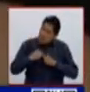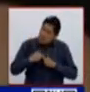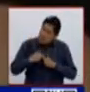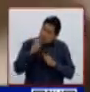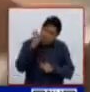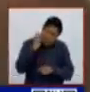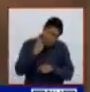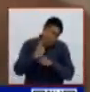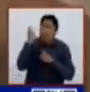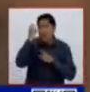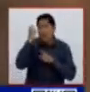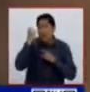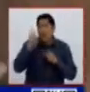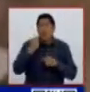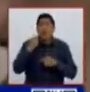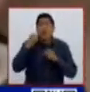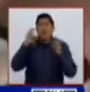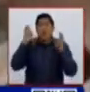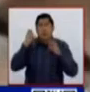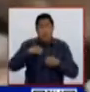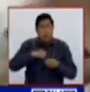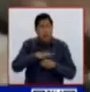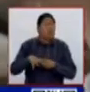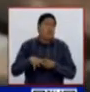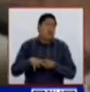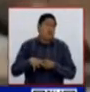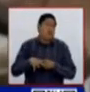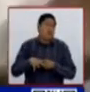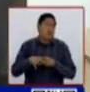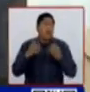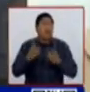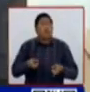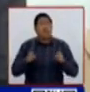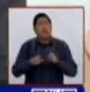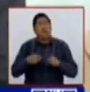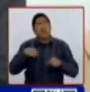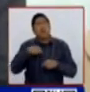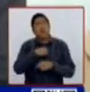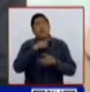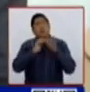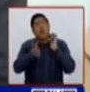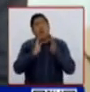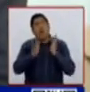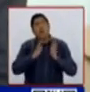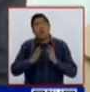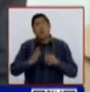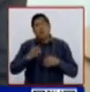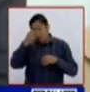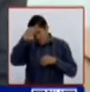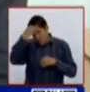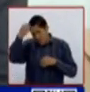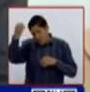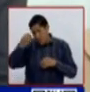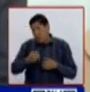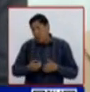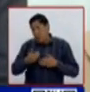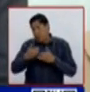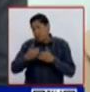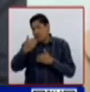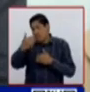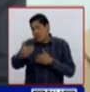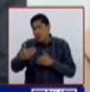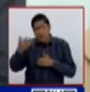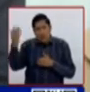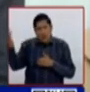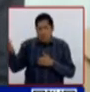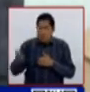las consecuencias de la pandemia COVID-19. Bueno, nosotros estamos manifestando nuestra posición. Lo que vaya a pasar adelante es algo